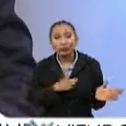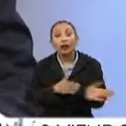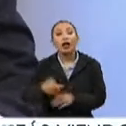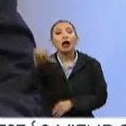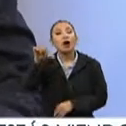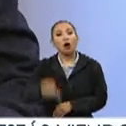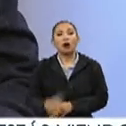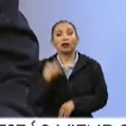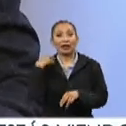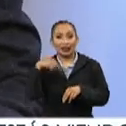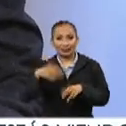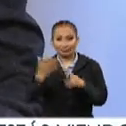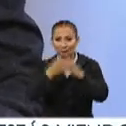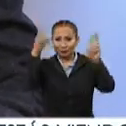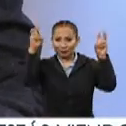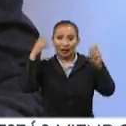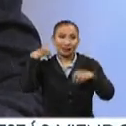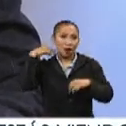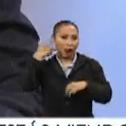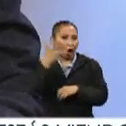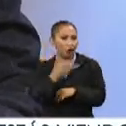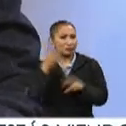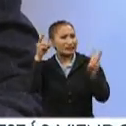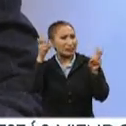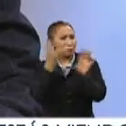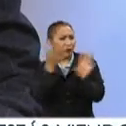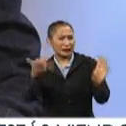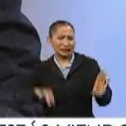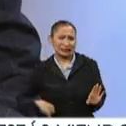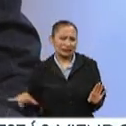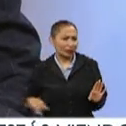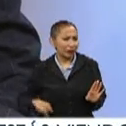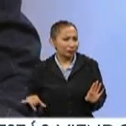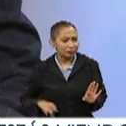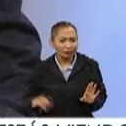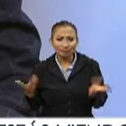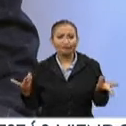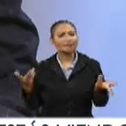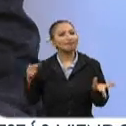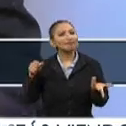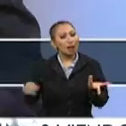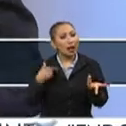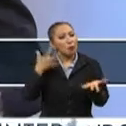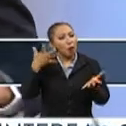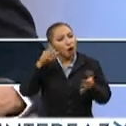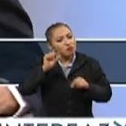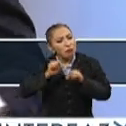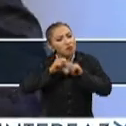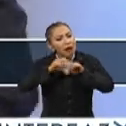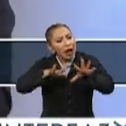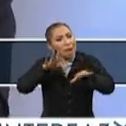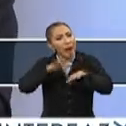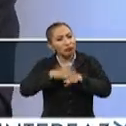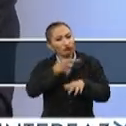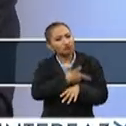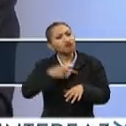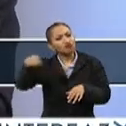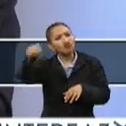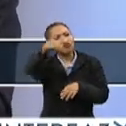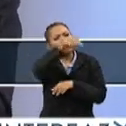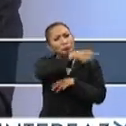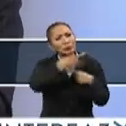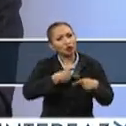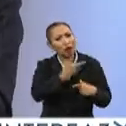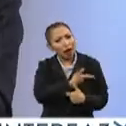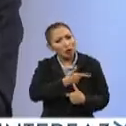Hoy tenemos nuestra sección Tacuba 8, en verdad un tema bien interesante que ha ido permeando con mucho agrado en nuestra